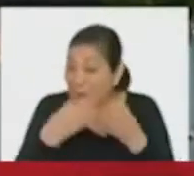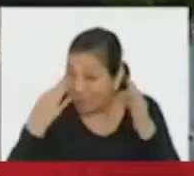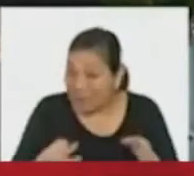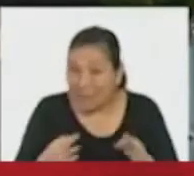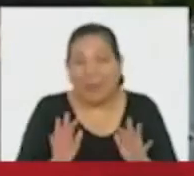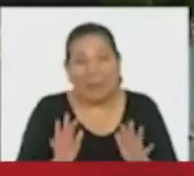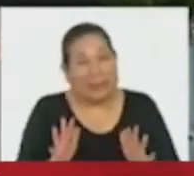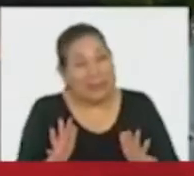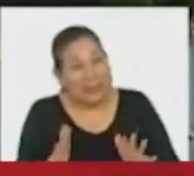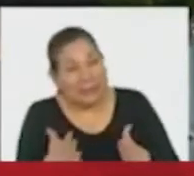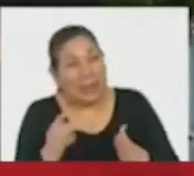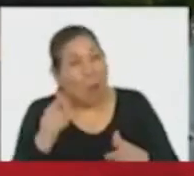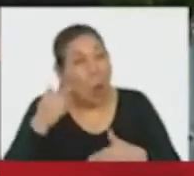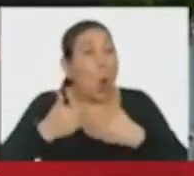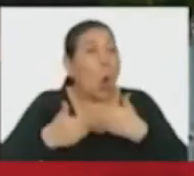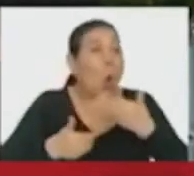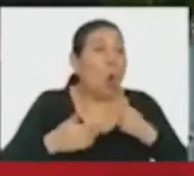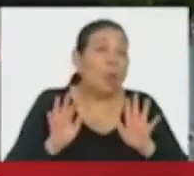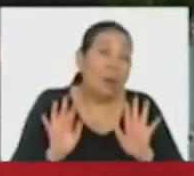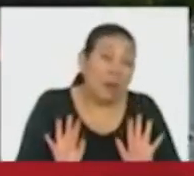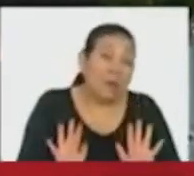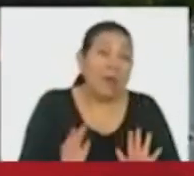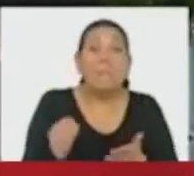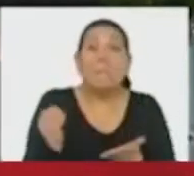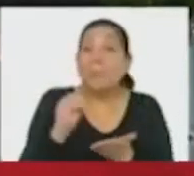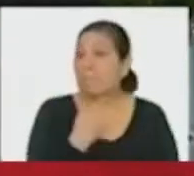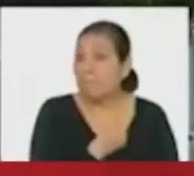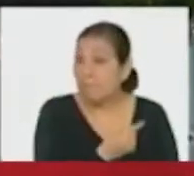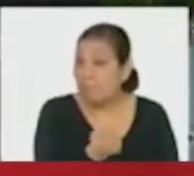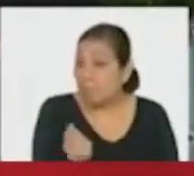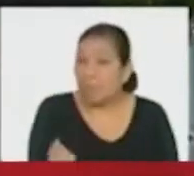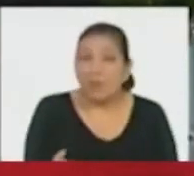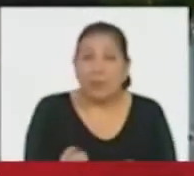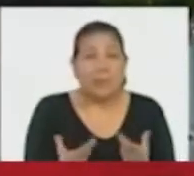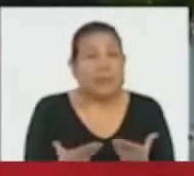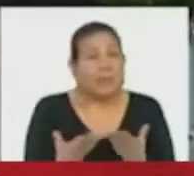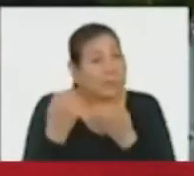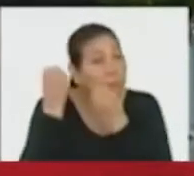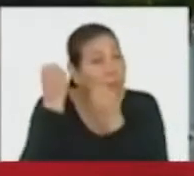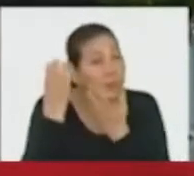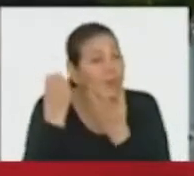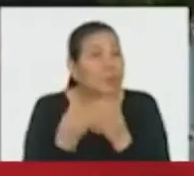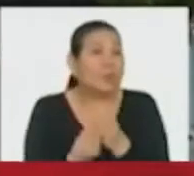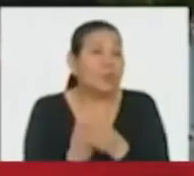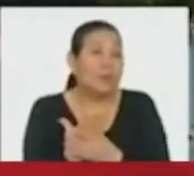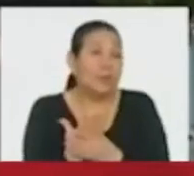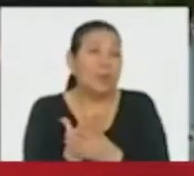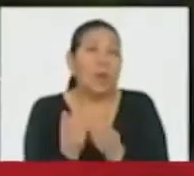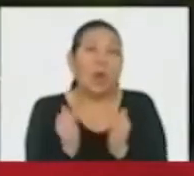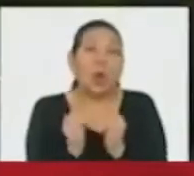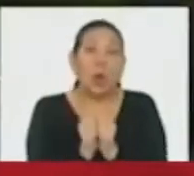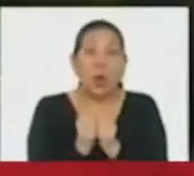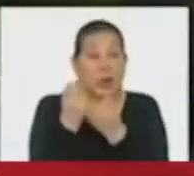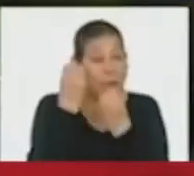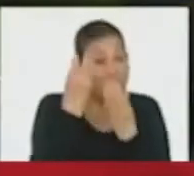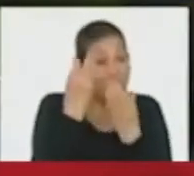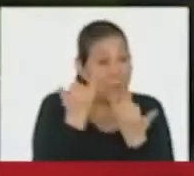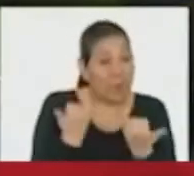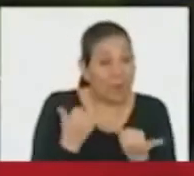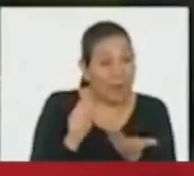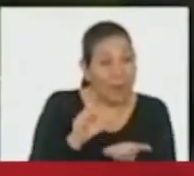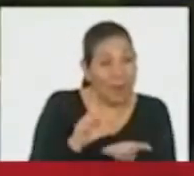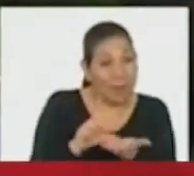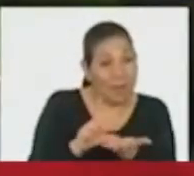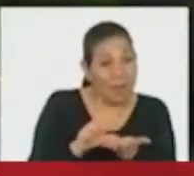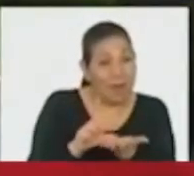que aparecerán otros casos adicionales tanto con la información de arequipa como con la información de